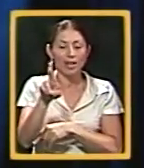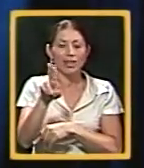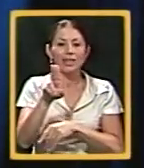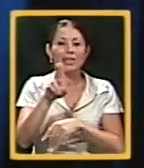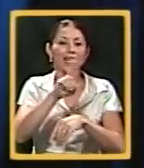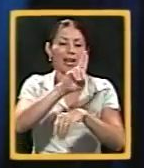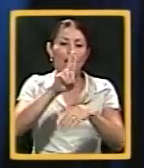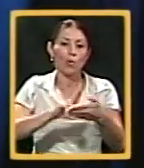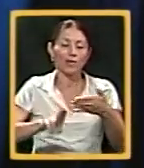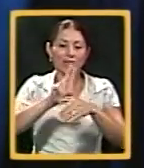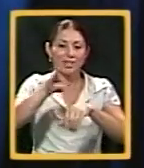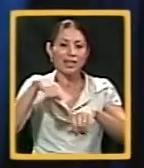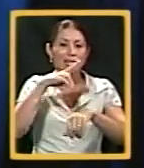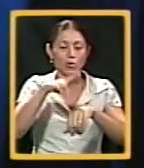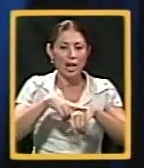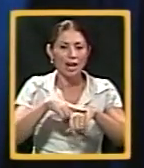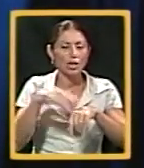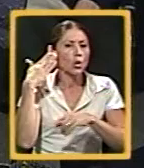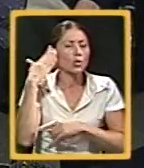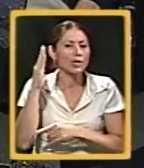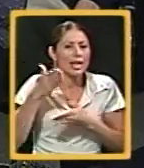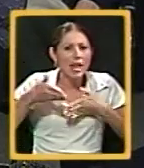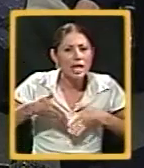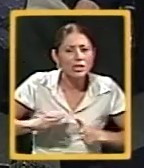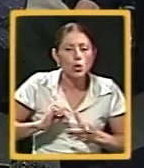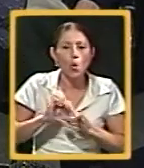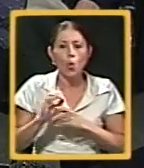Heredia, de manera que